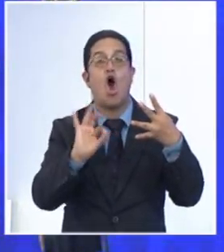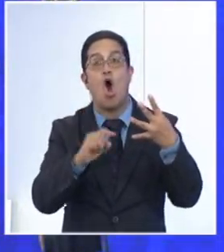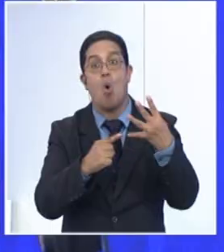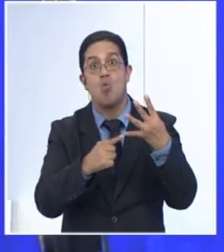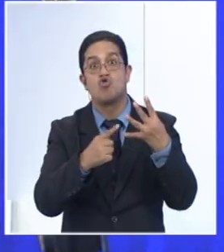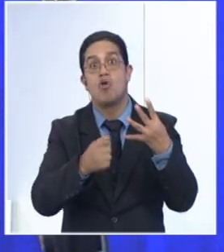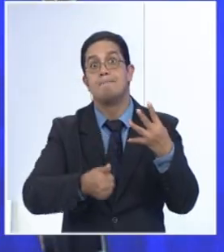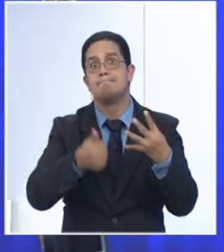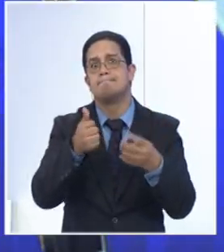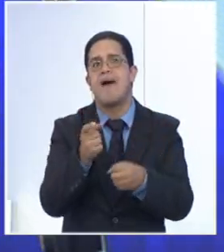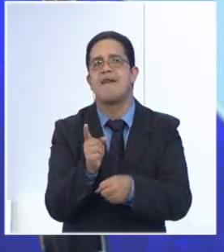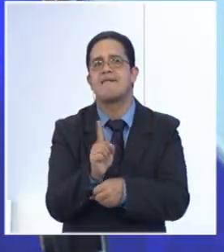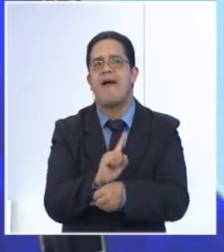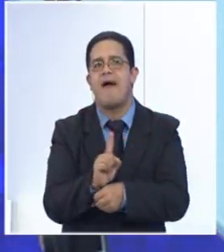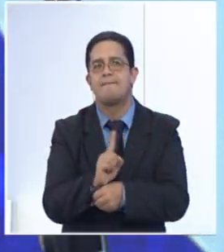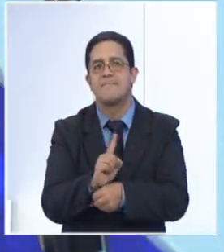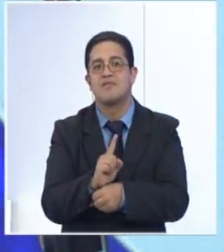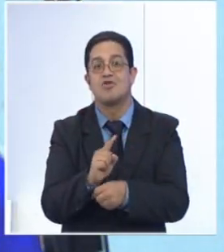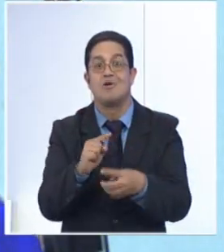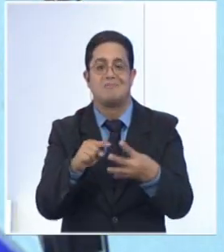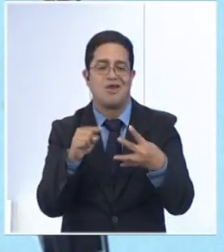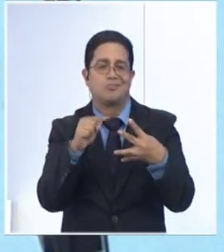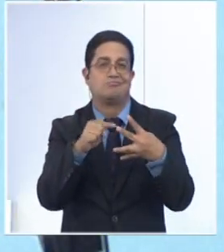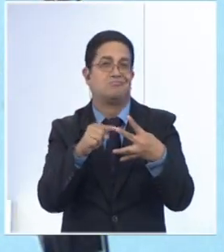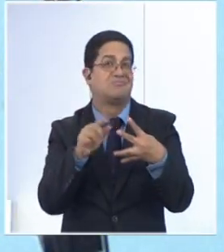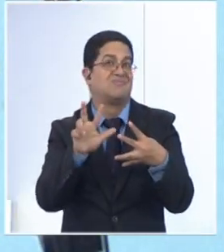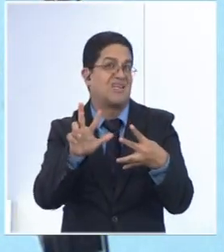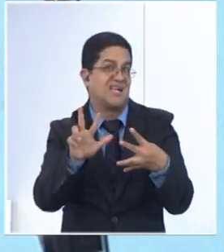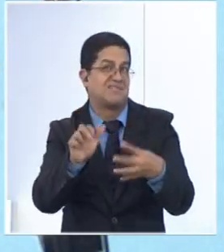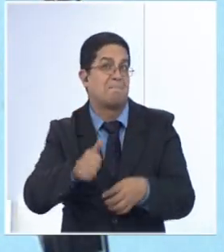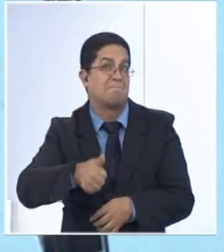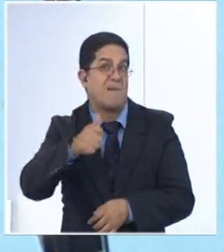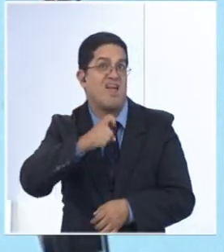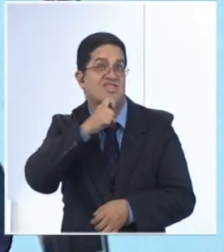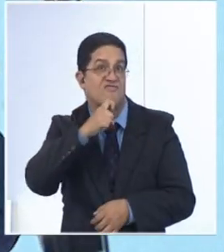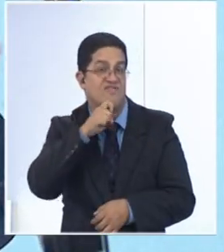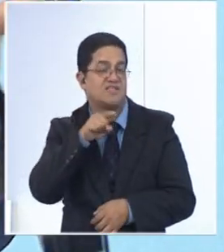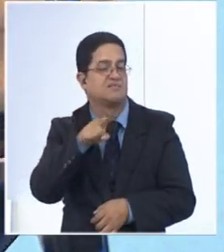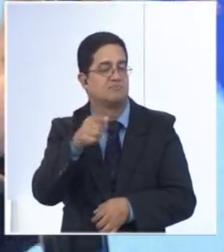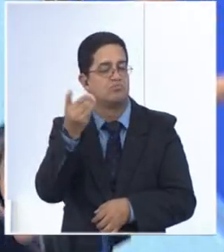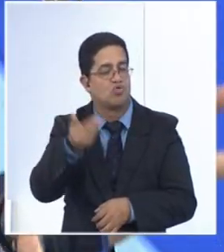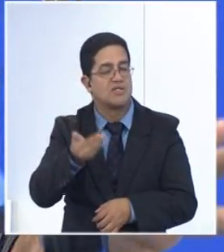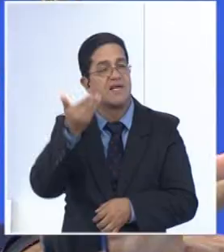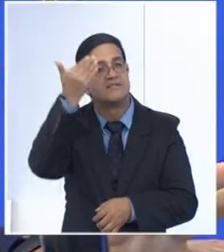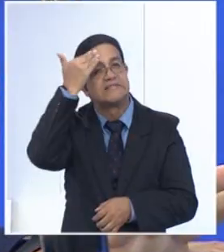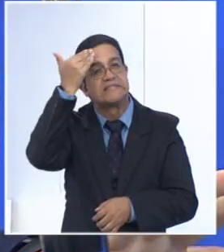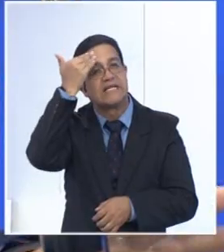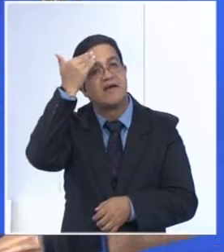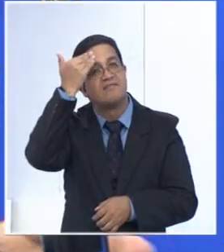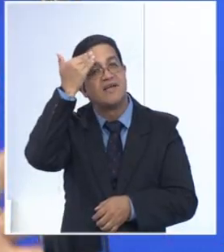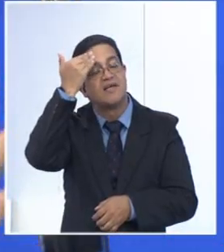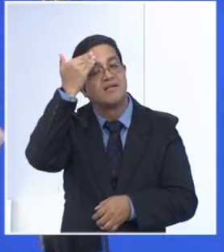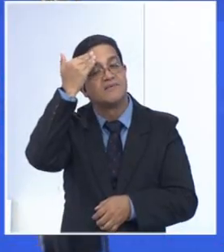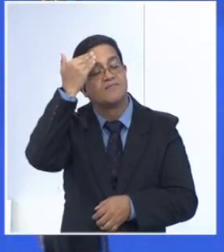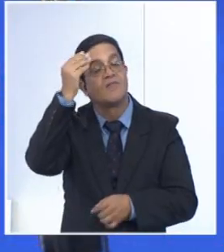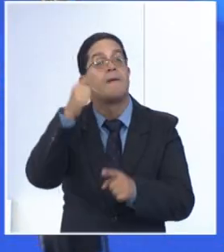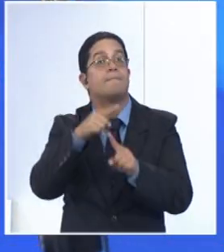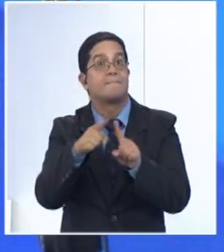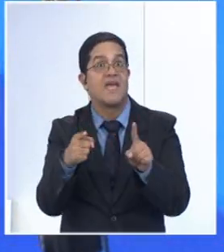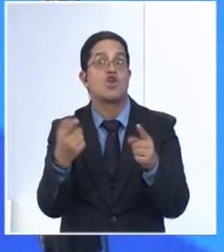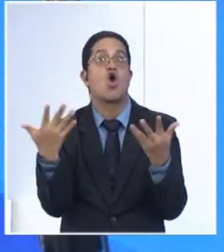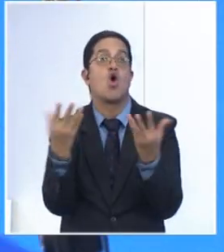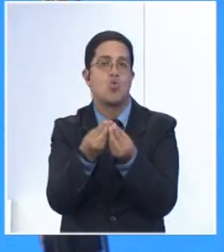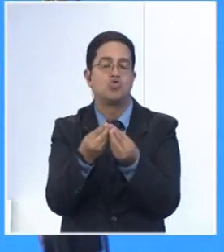más rápido el efecto biológico que una artrosis grado 3, por ejemplo. Entonces, eso es importante tomarlo en cuenta, pero en simultáneo, pues la